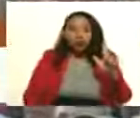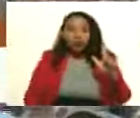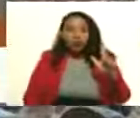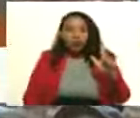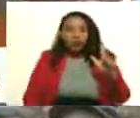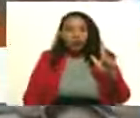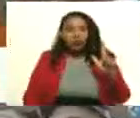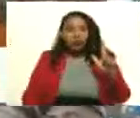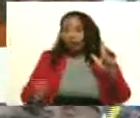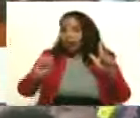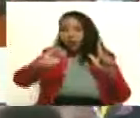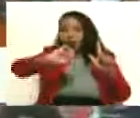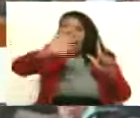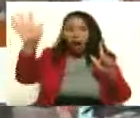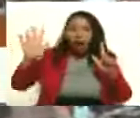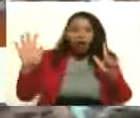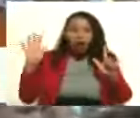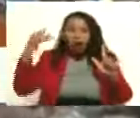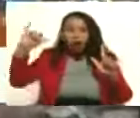¿Está clarito?